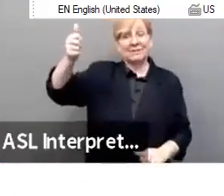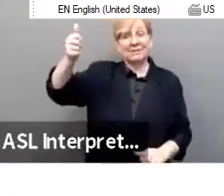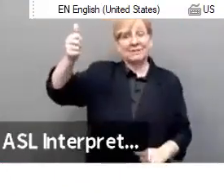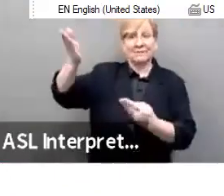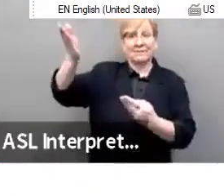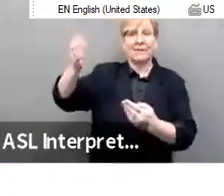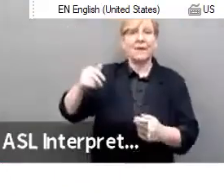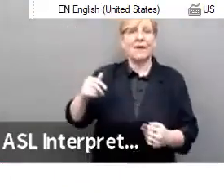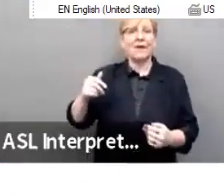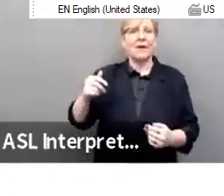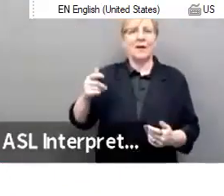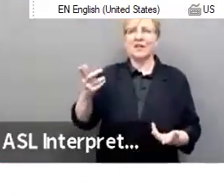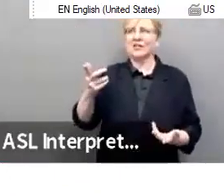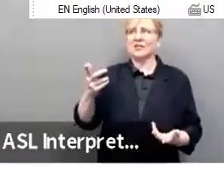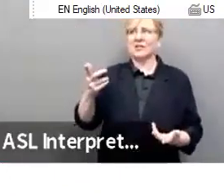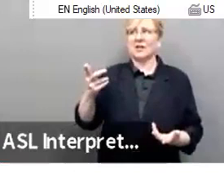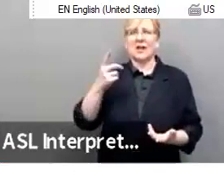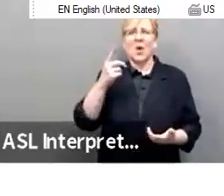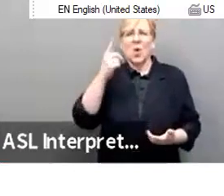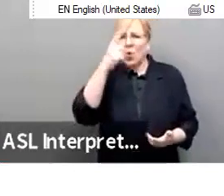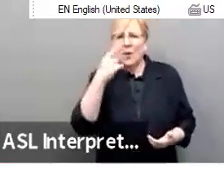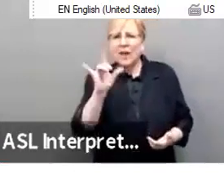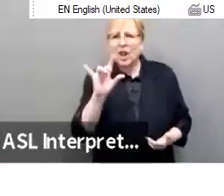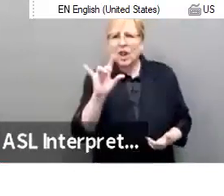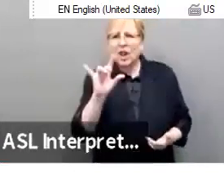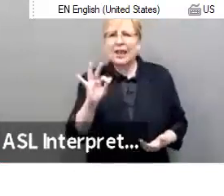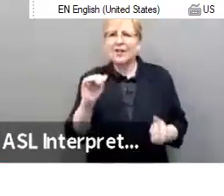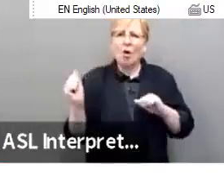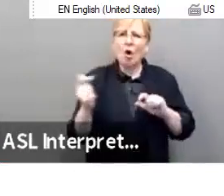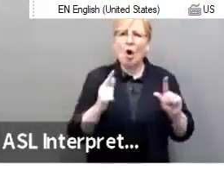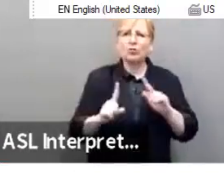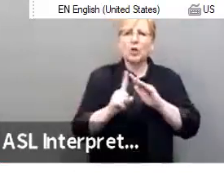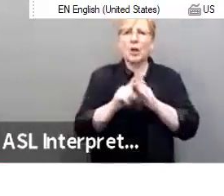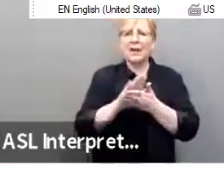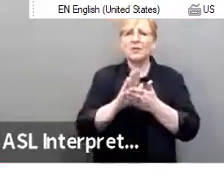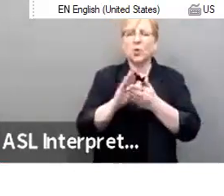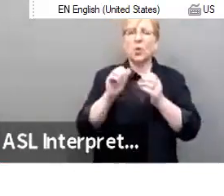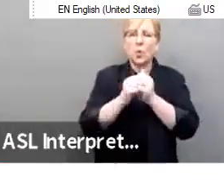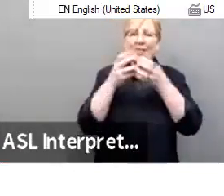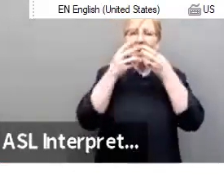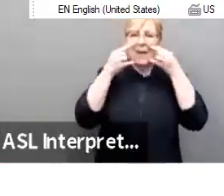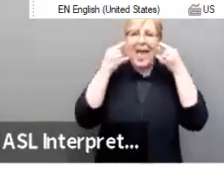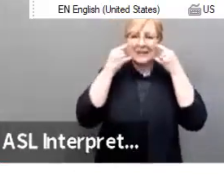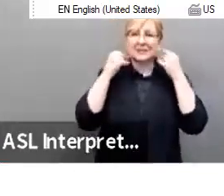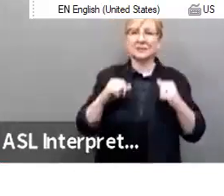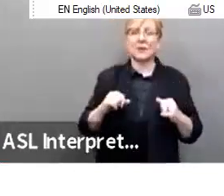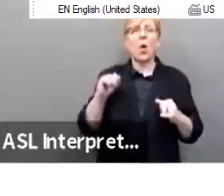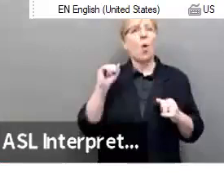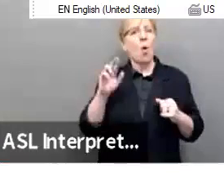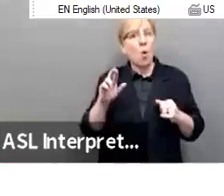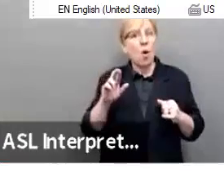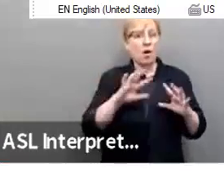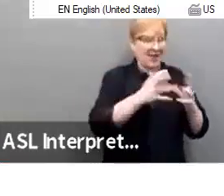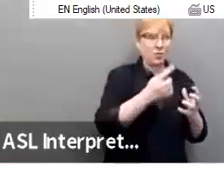Ahora, recibimos muchas preguntas sobre utilizar cubrebocas en la escuela. Hay muchos correos electrónicos con información